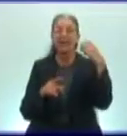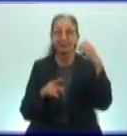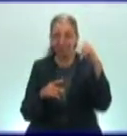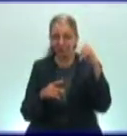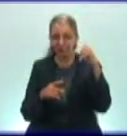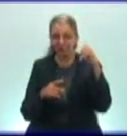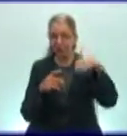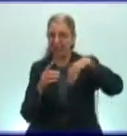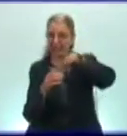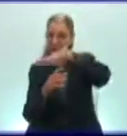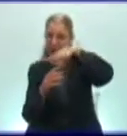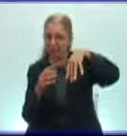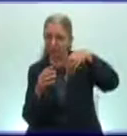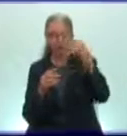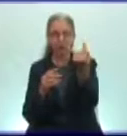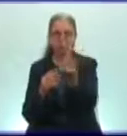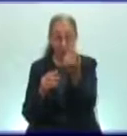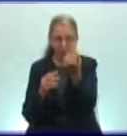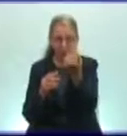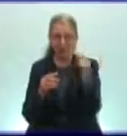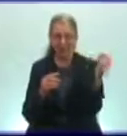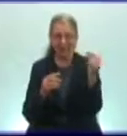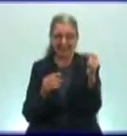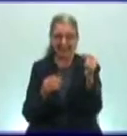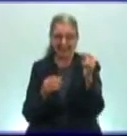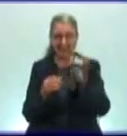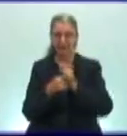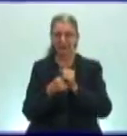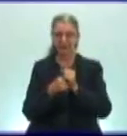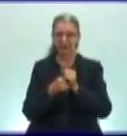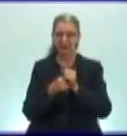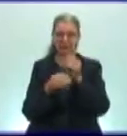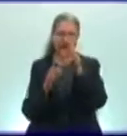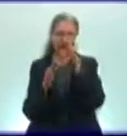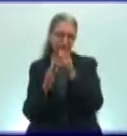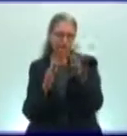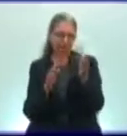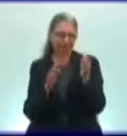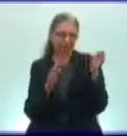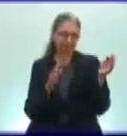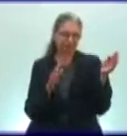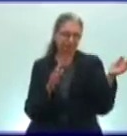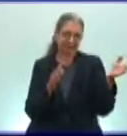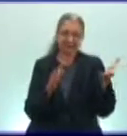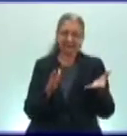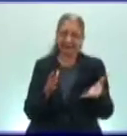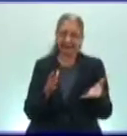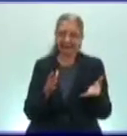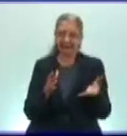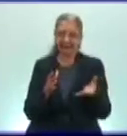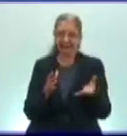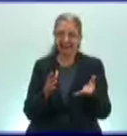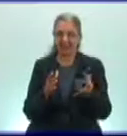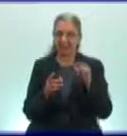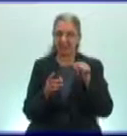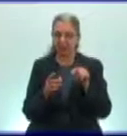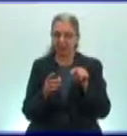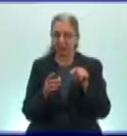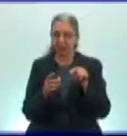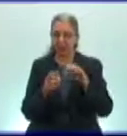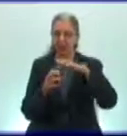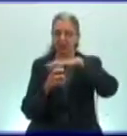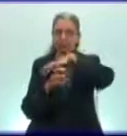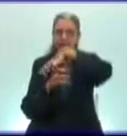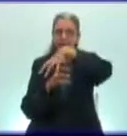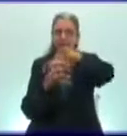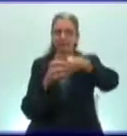en la envoltura ocupando diferentes capas o niveles de energía, es decir, que ellos se encuentran en la